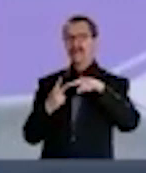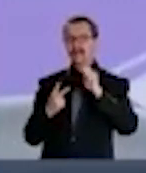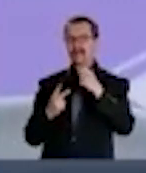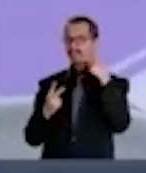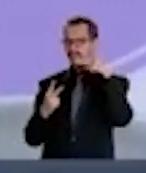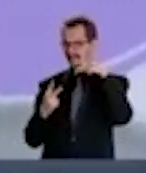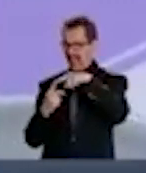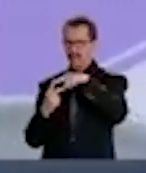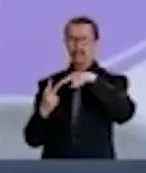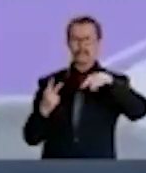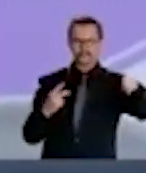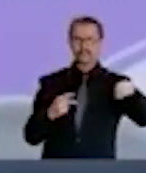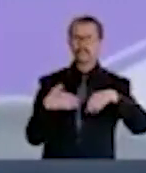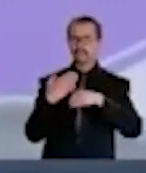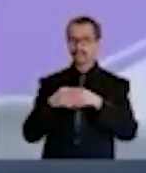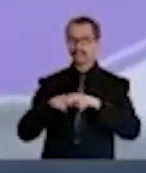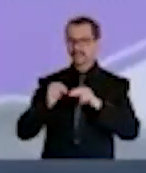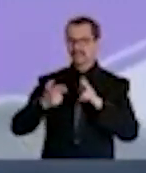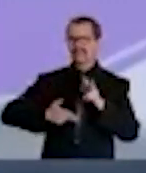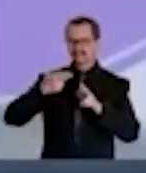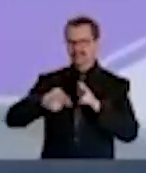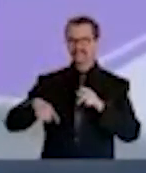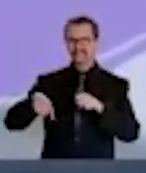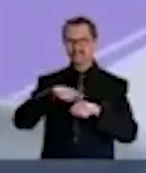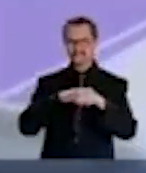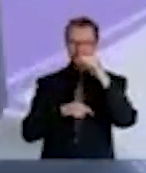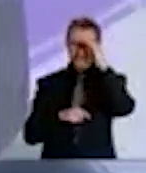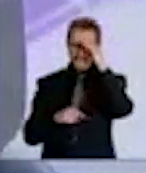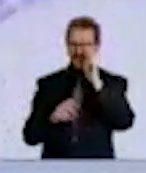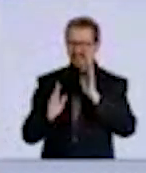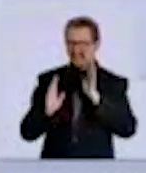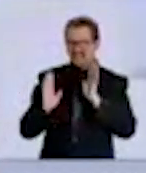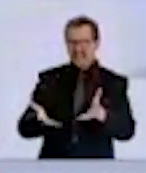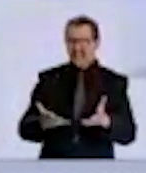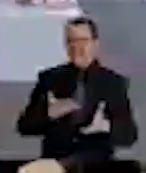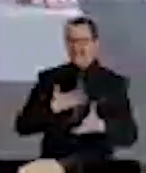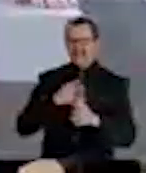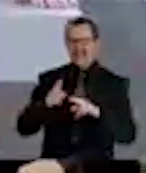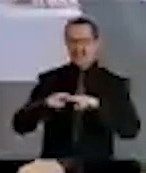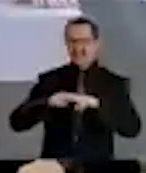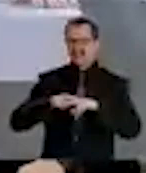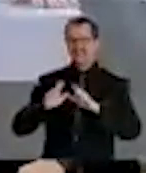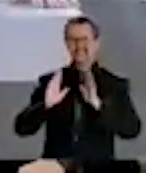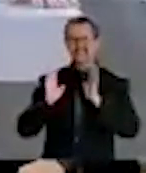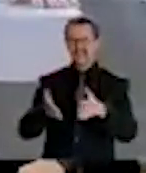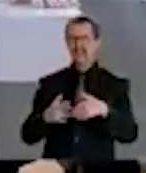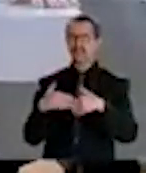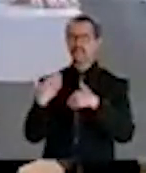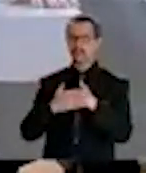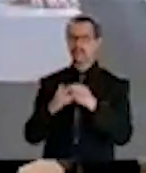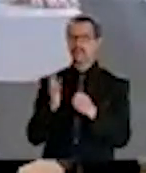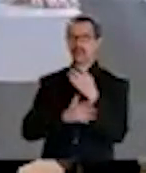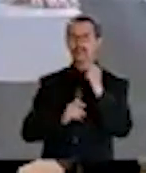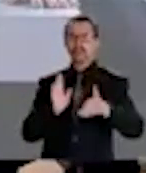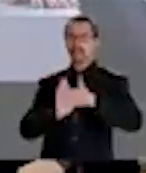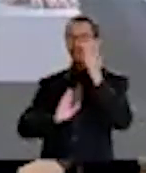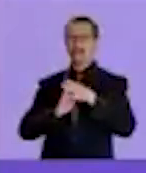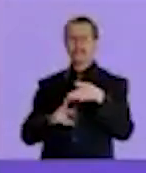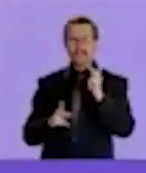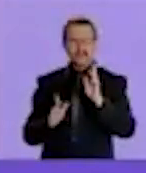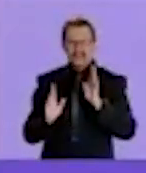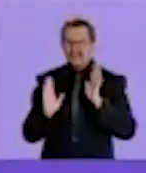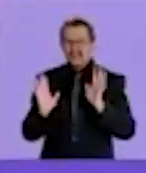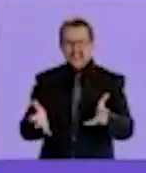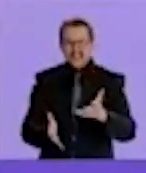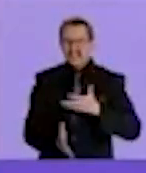ya si quiere ser presidente te tienes que actualizar quiere utilizar su primera réplica pues existe existe